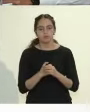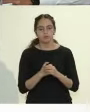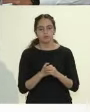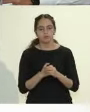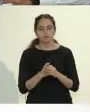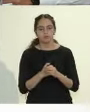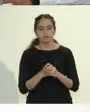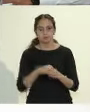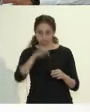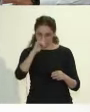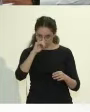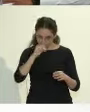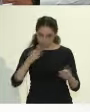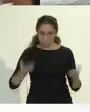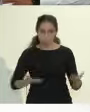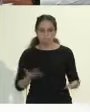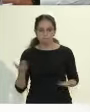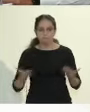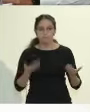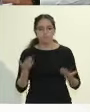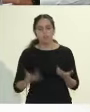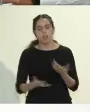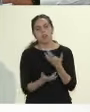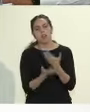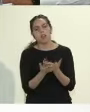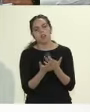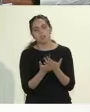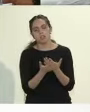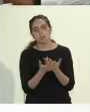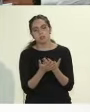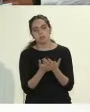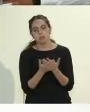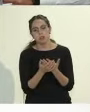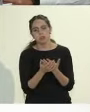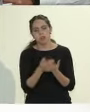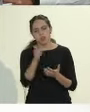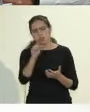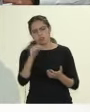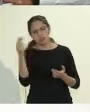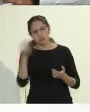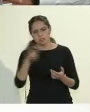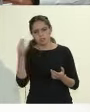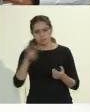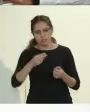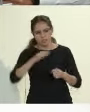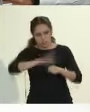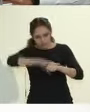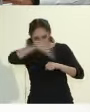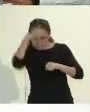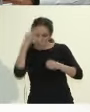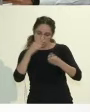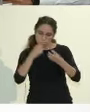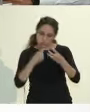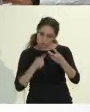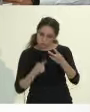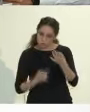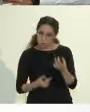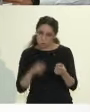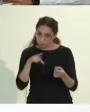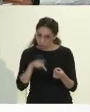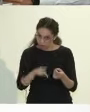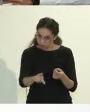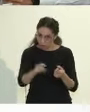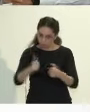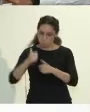es yo espero que no se tengan que tomar medidas adicionales pero si las autoridades